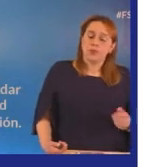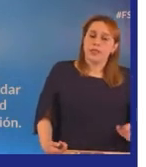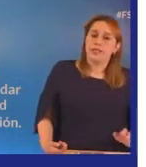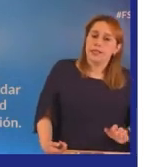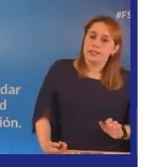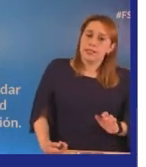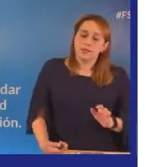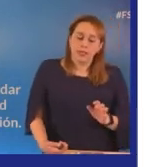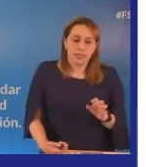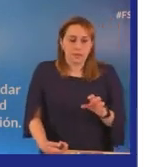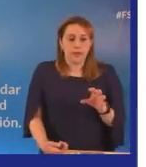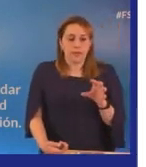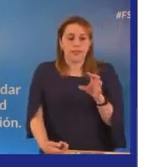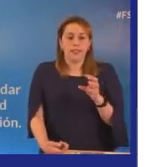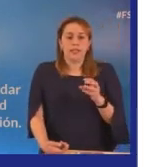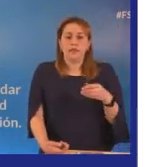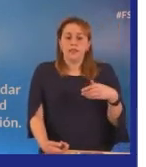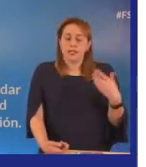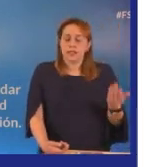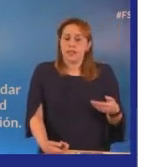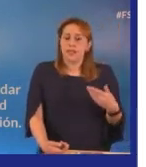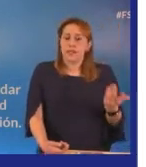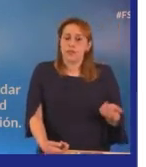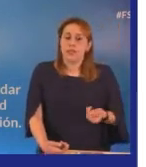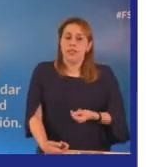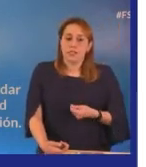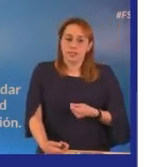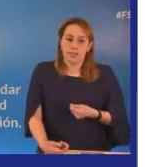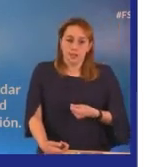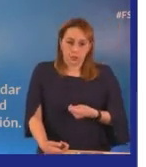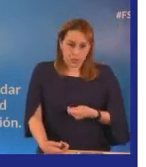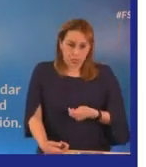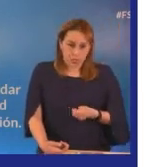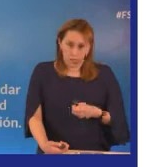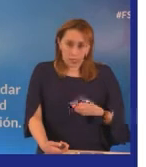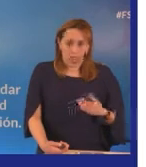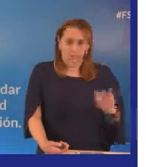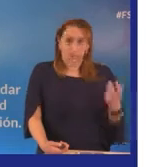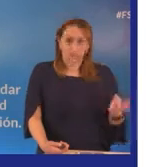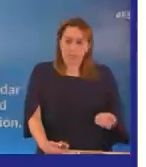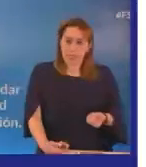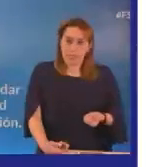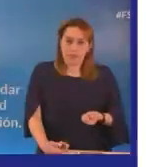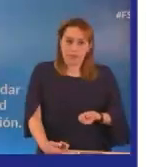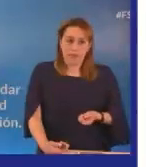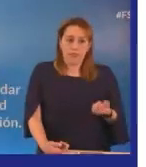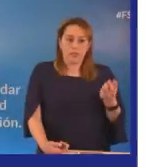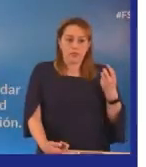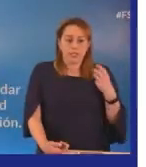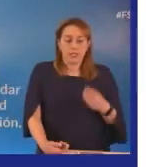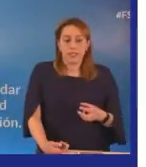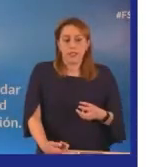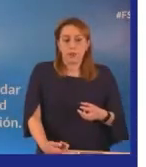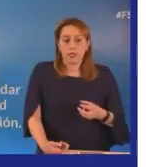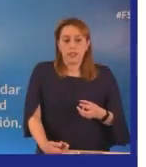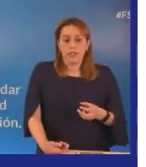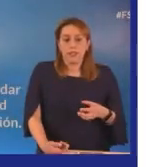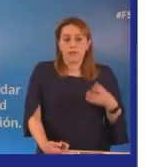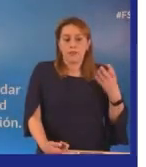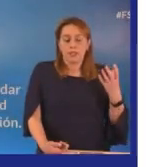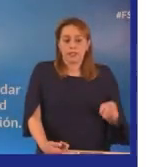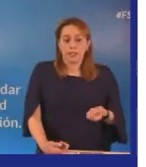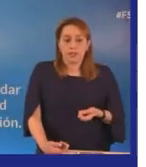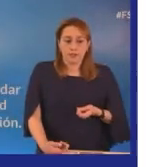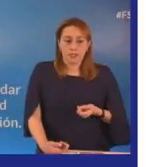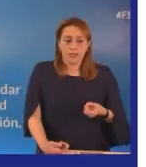Es importante en esta parte empezar a crear rutinas y hábitos a nivel de actividad física. Tenemos que tener en cuenta